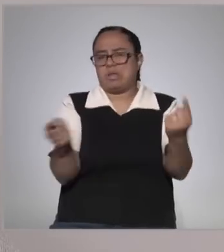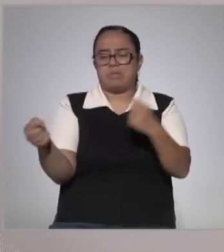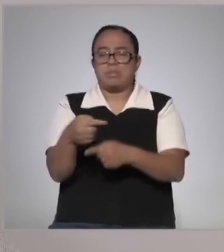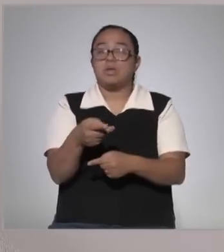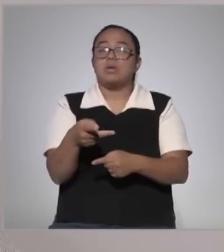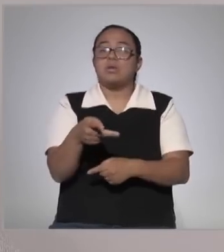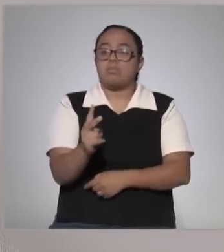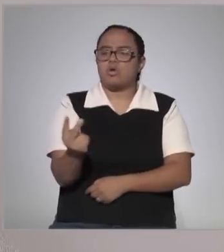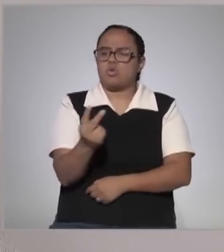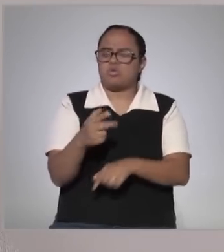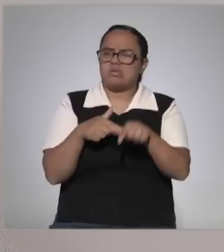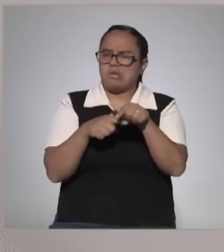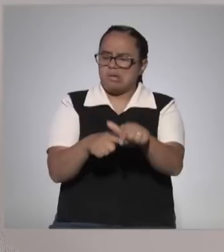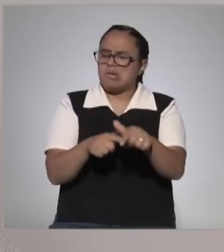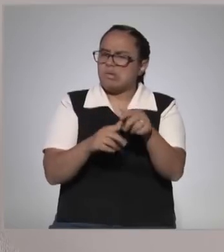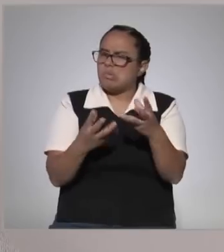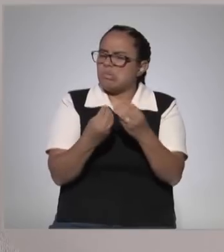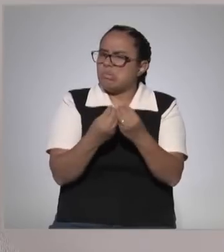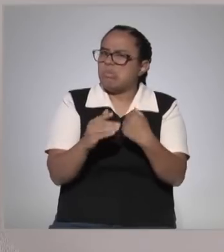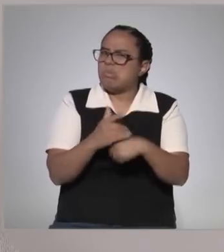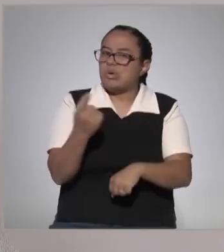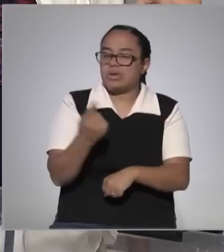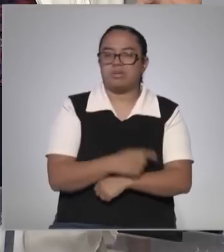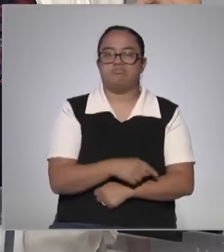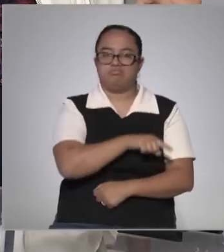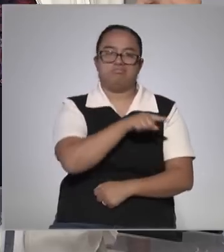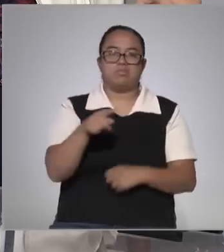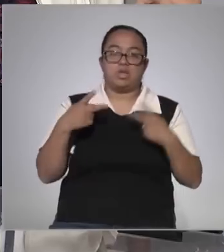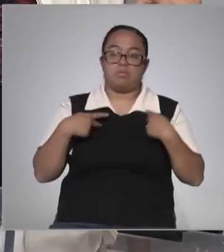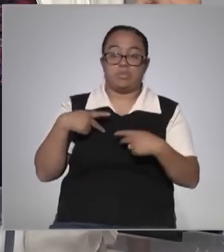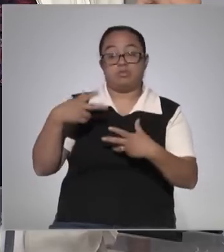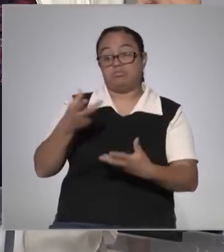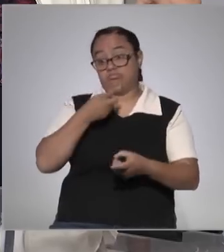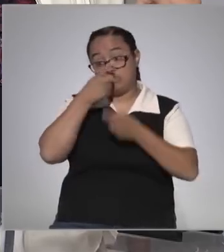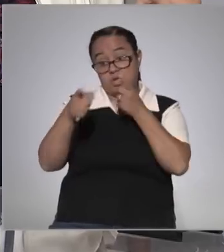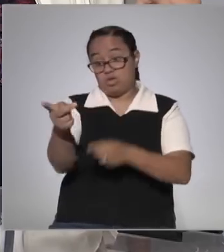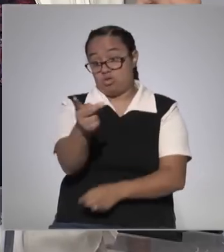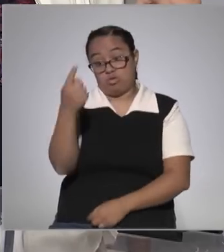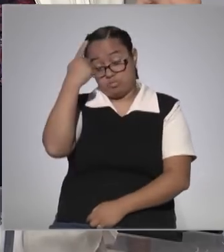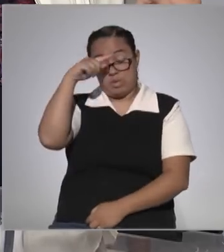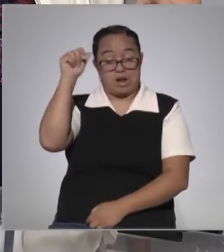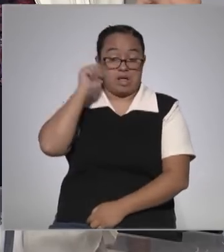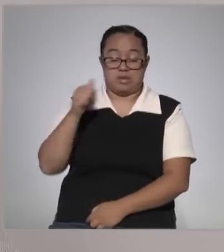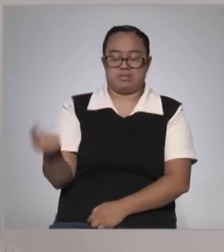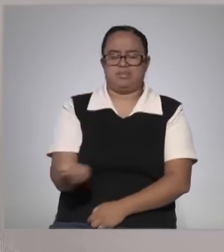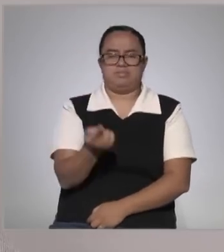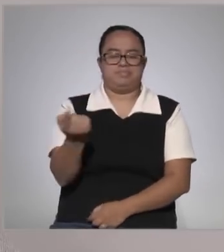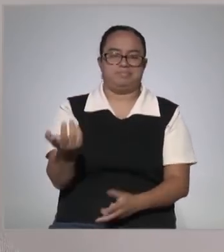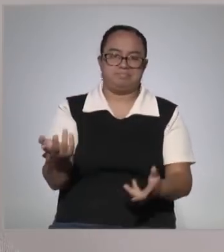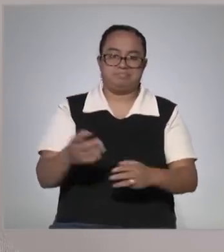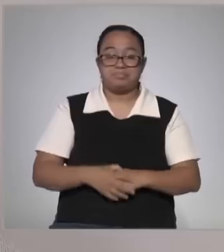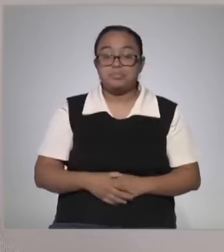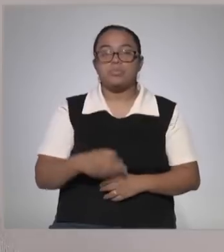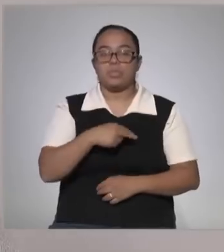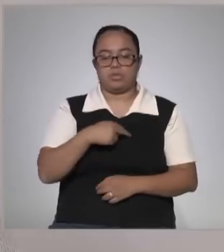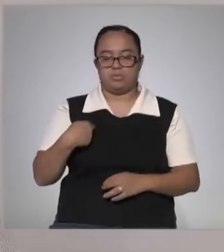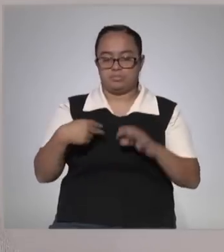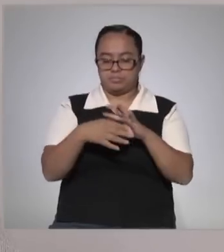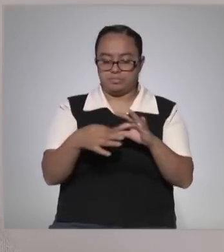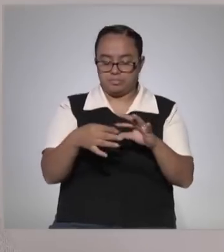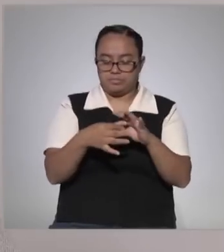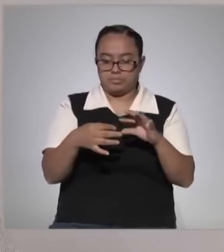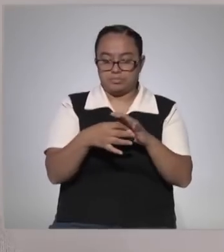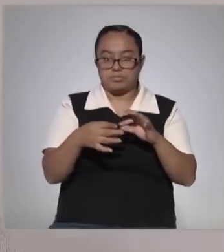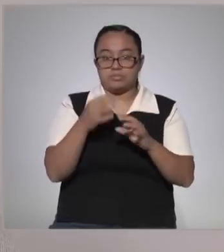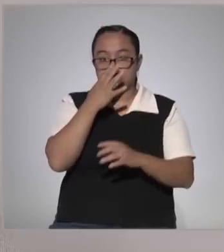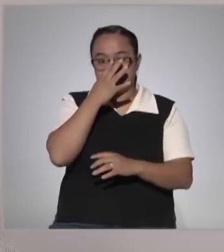esta presión social y estas expectativas de que el matrimonio es para siempre. Hablábamos sobre lo importante que, o más bien, cómo es el